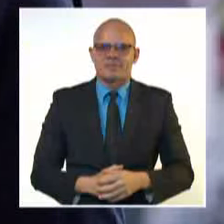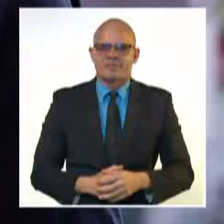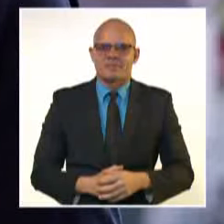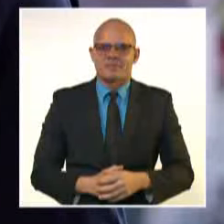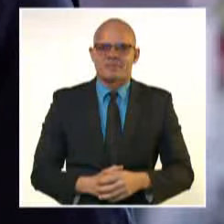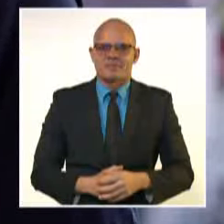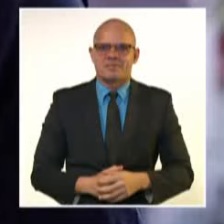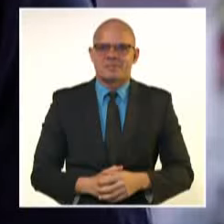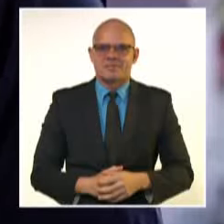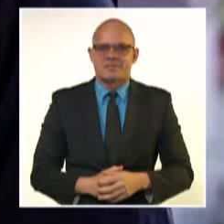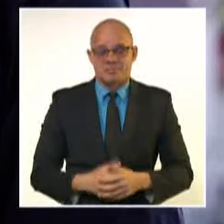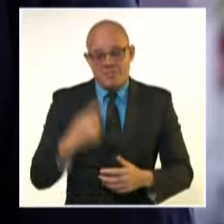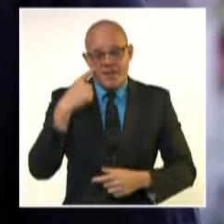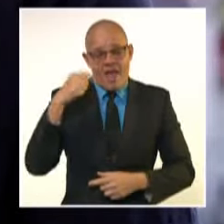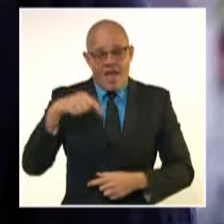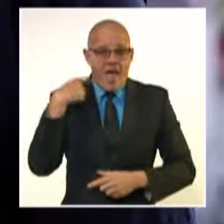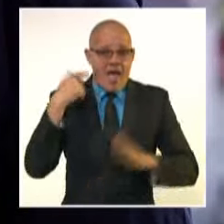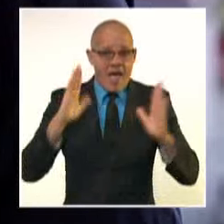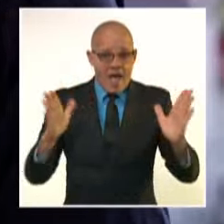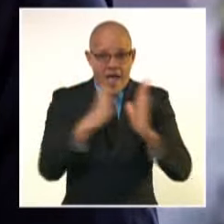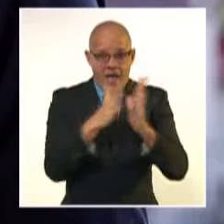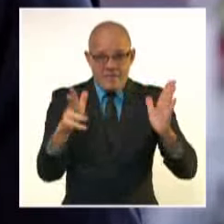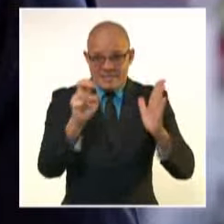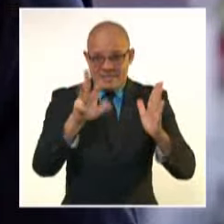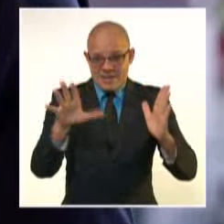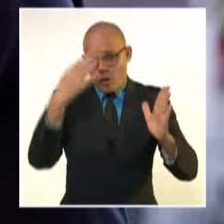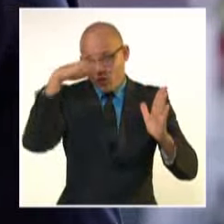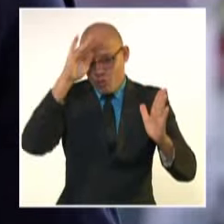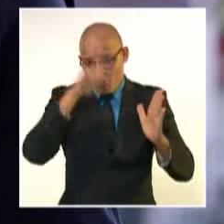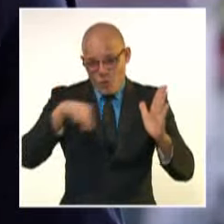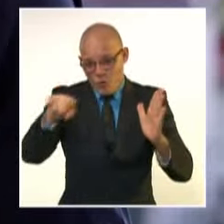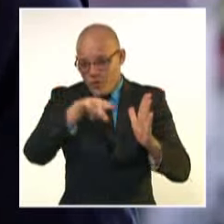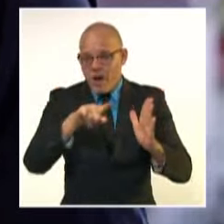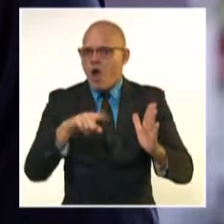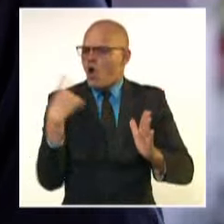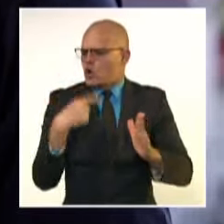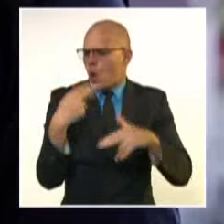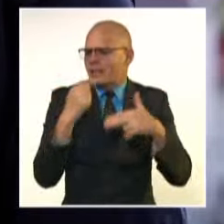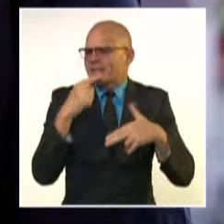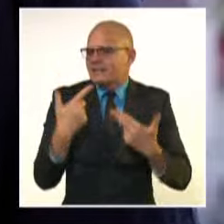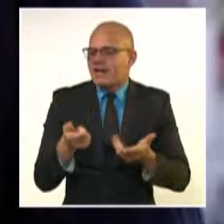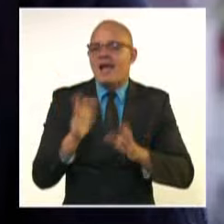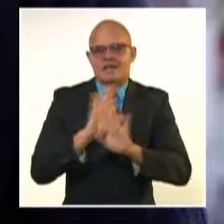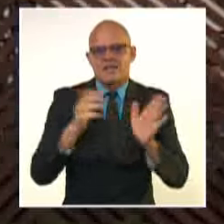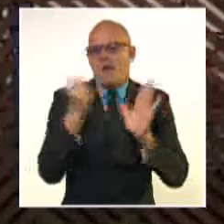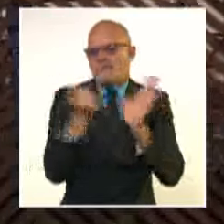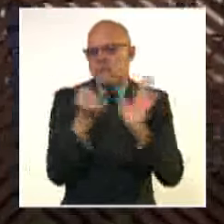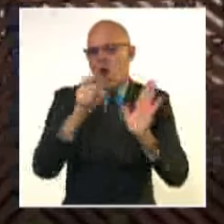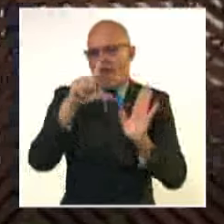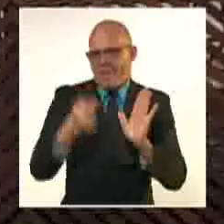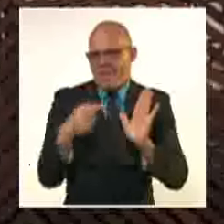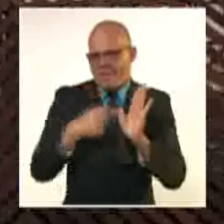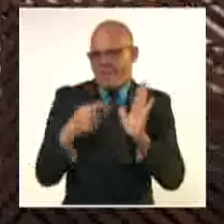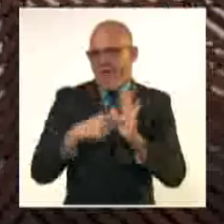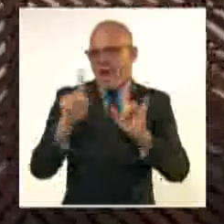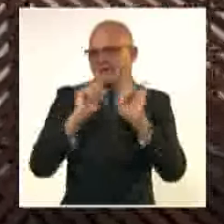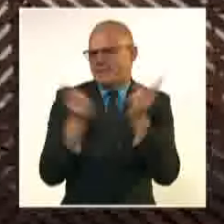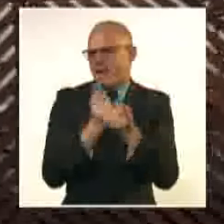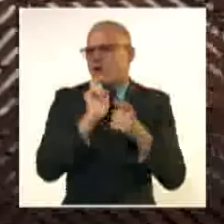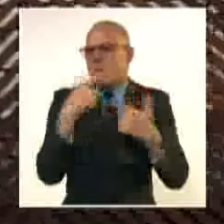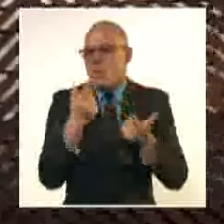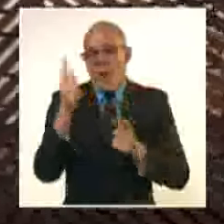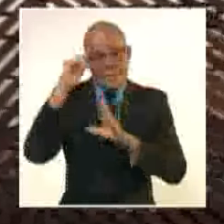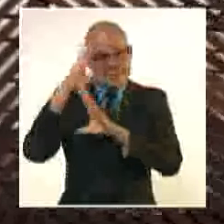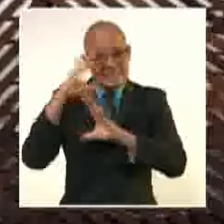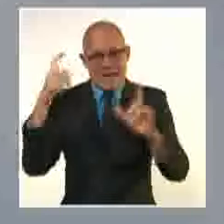En Cuba, en 2025, construimos colectivamente la Ley General de Ciencia, Tecnología e Innovación. Reafirmamos